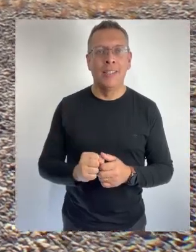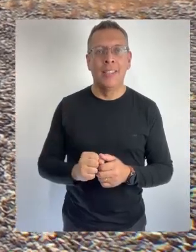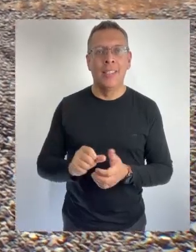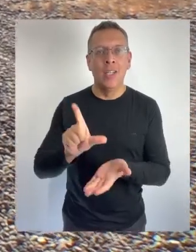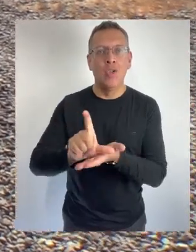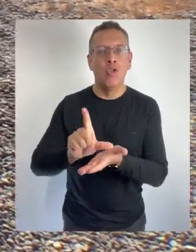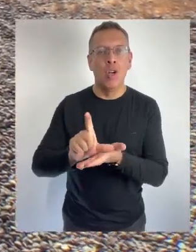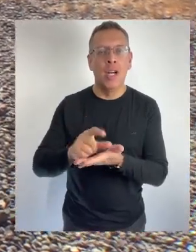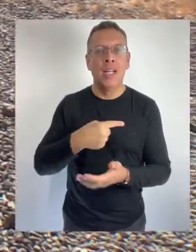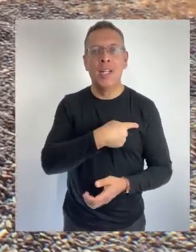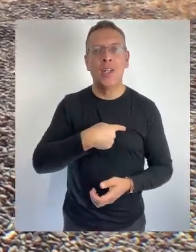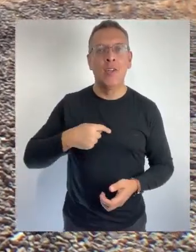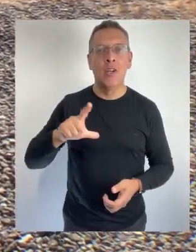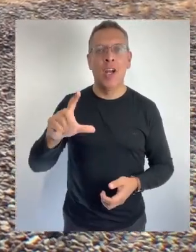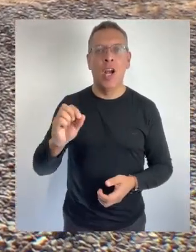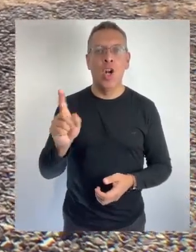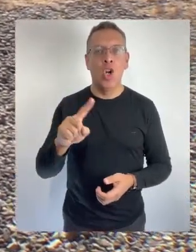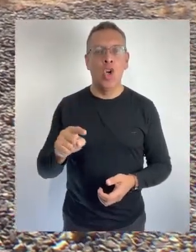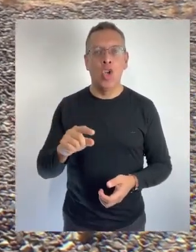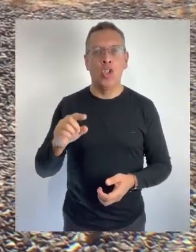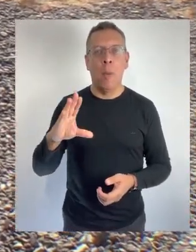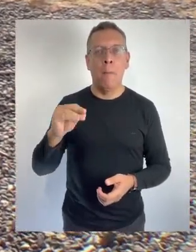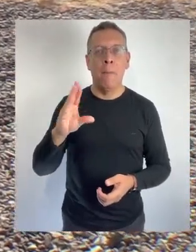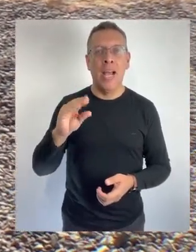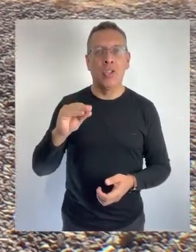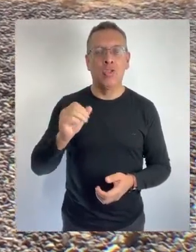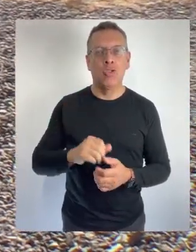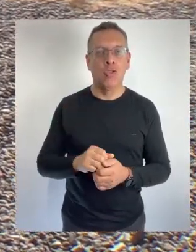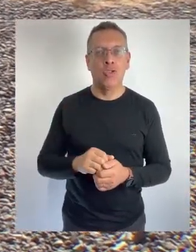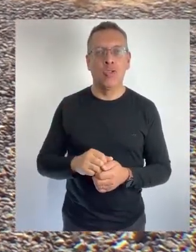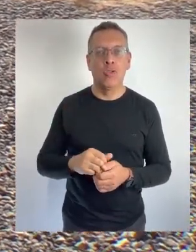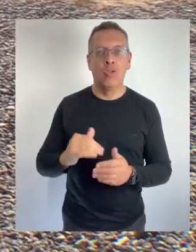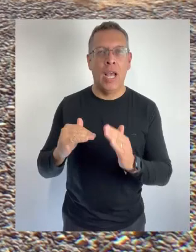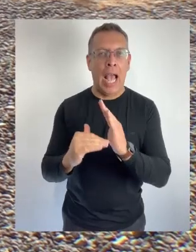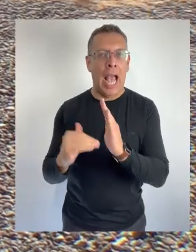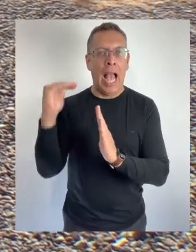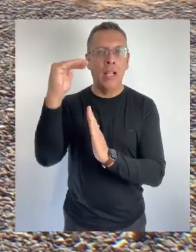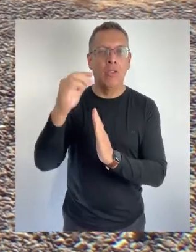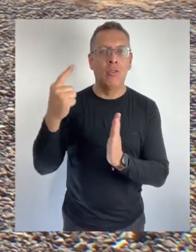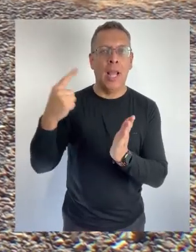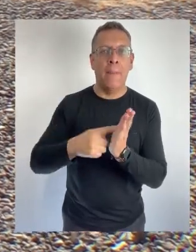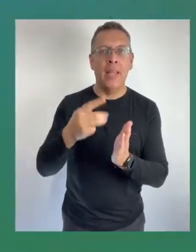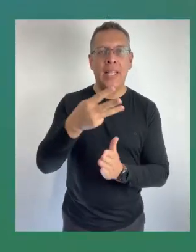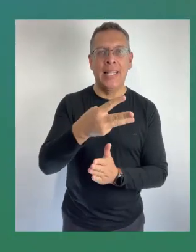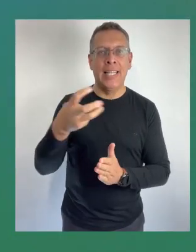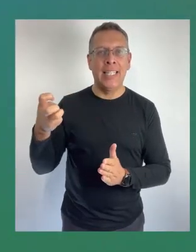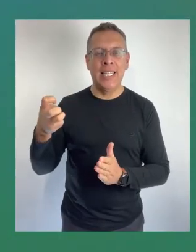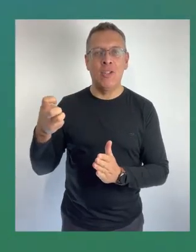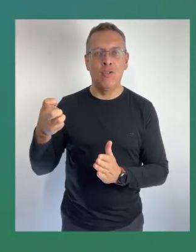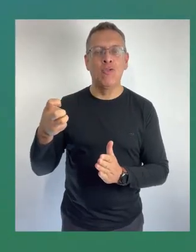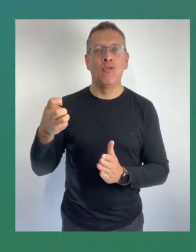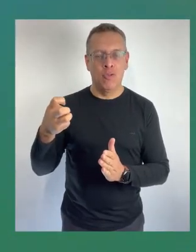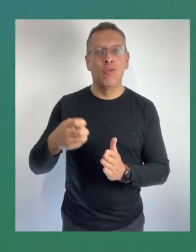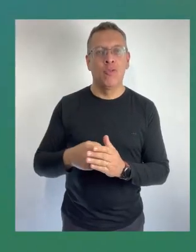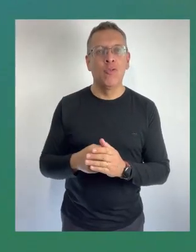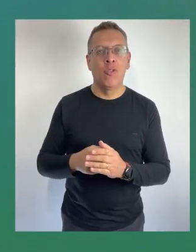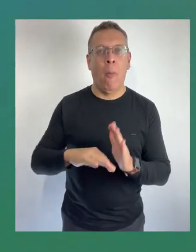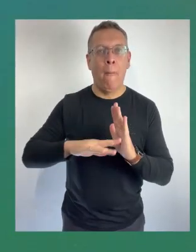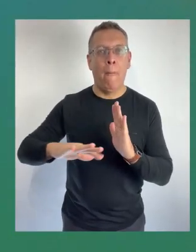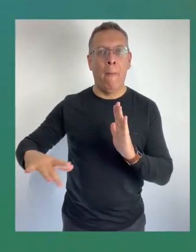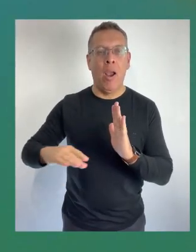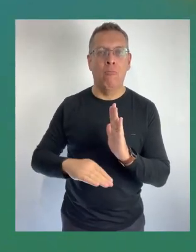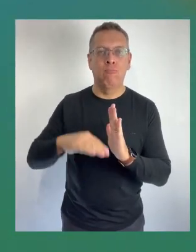Patos. Estamos aproximadamente a 1.300 metros de altura a nivel del mar. Tenemos de fondo un